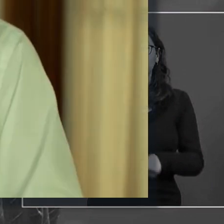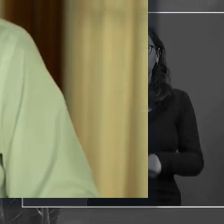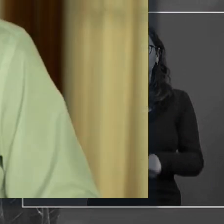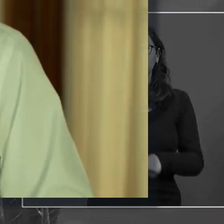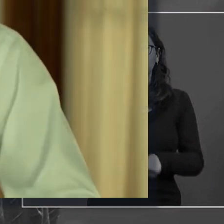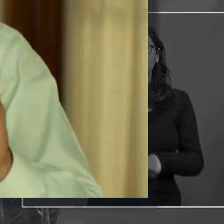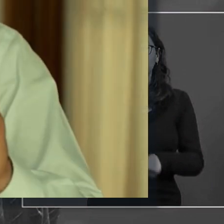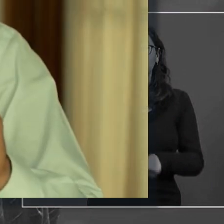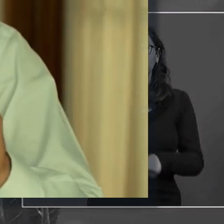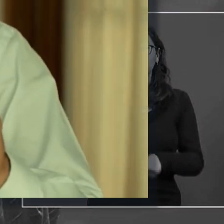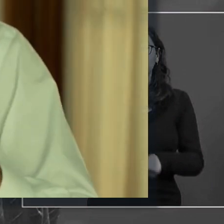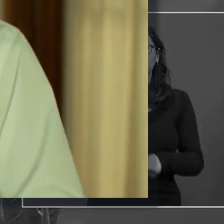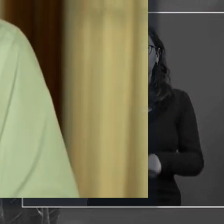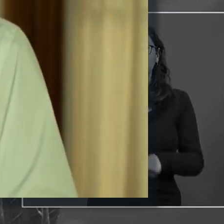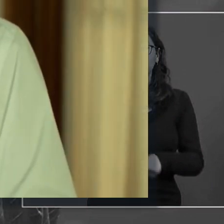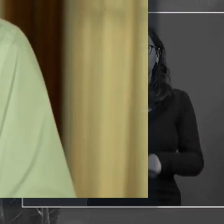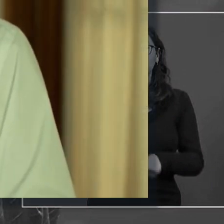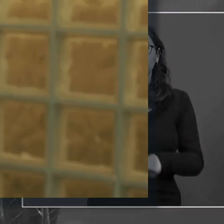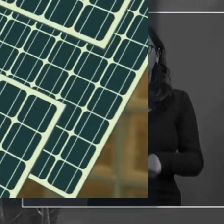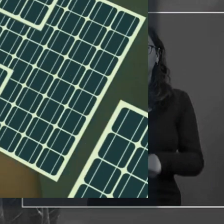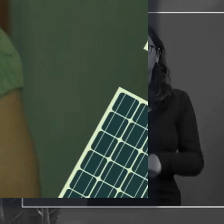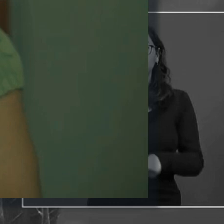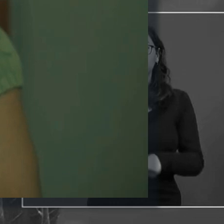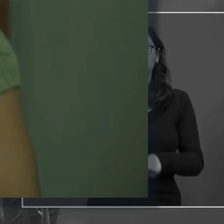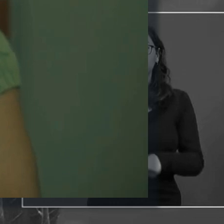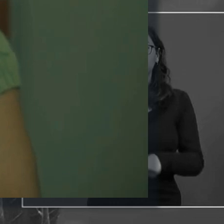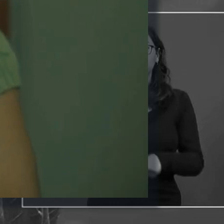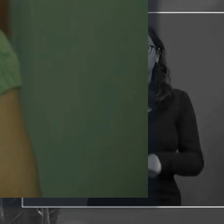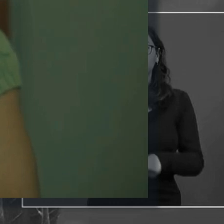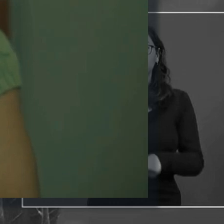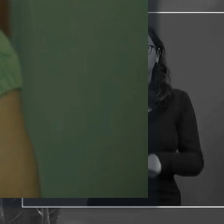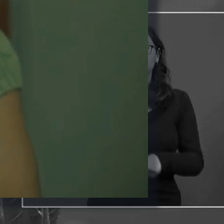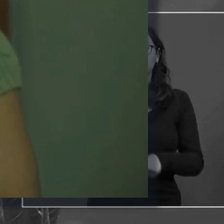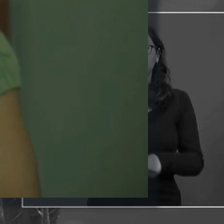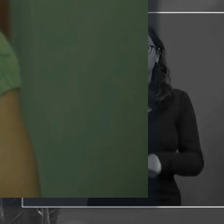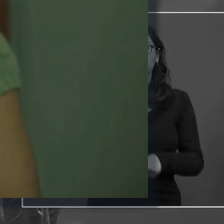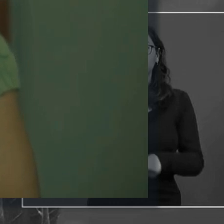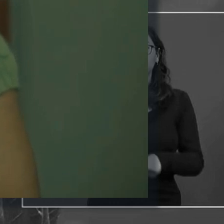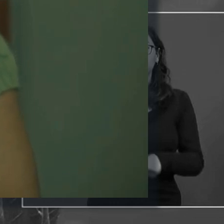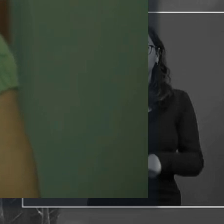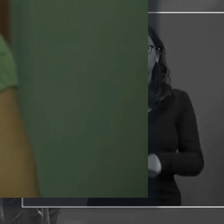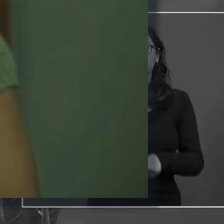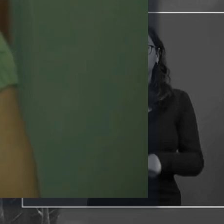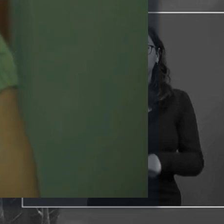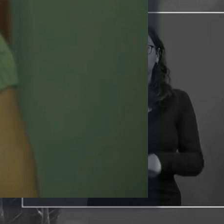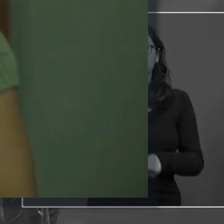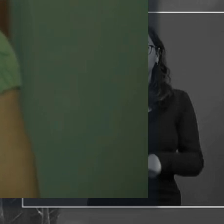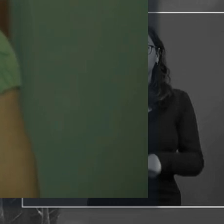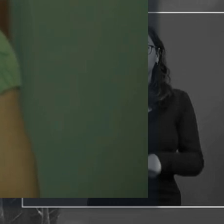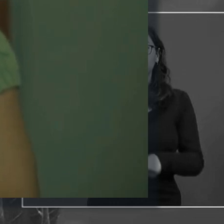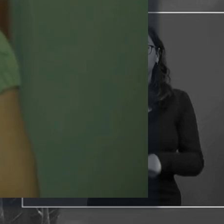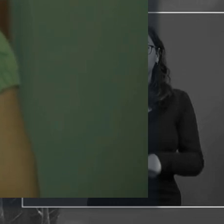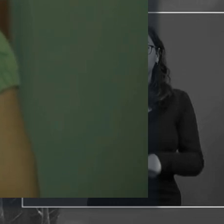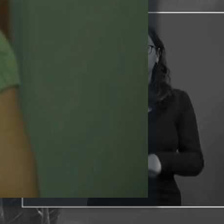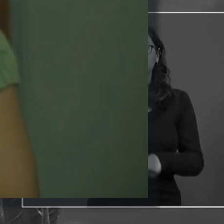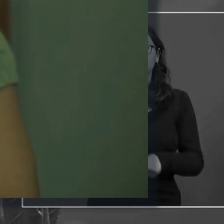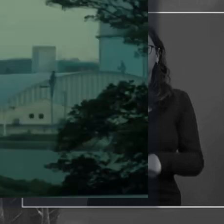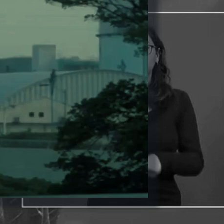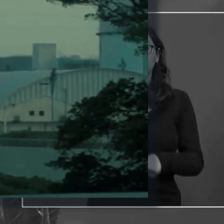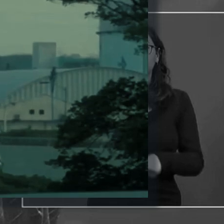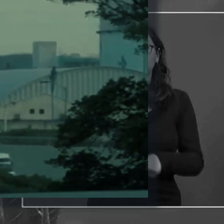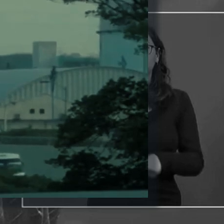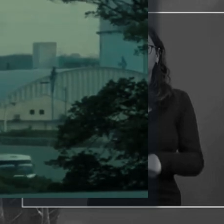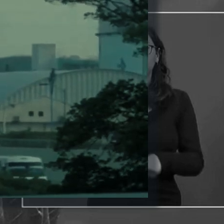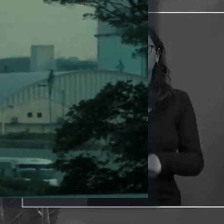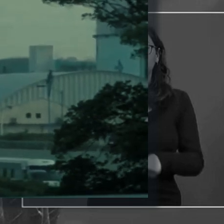energético como palanca del desarrollo. Desde 1979 no se construye una nueva refinería en México, a pesar de que estamos importando el